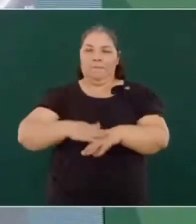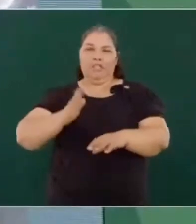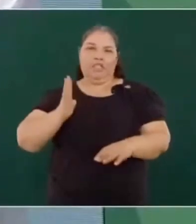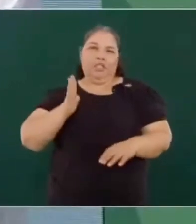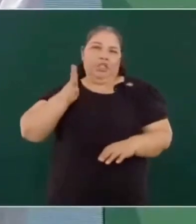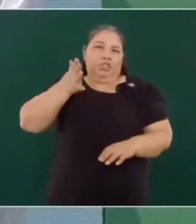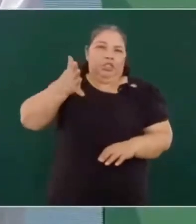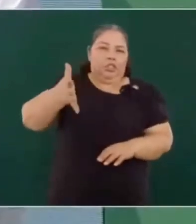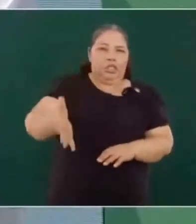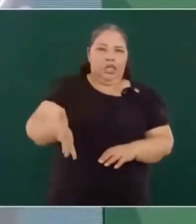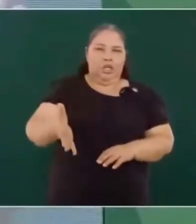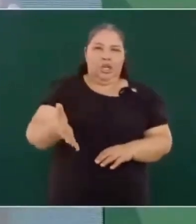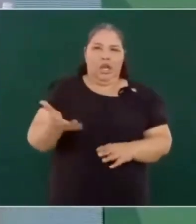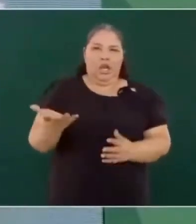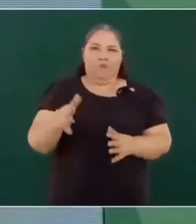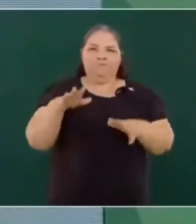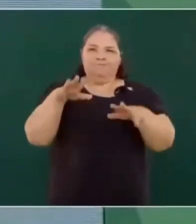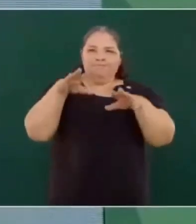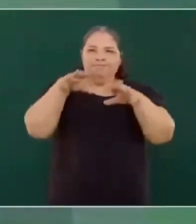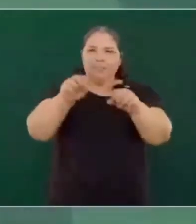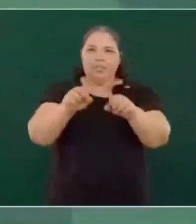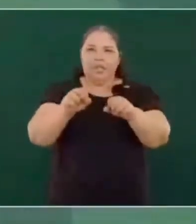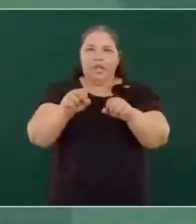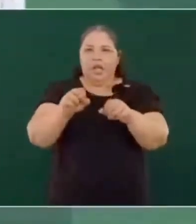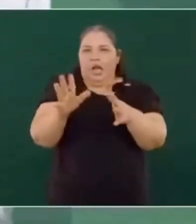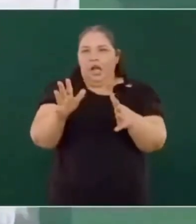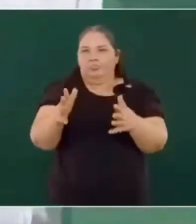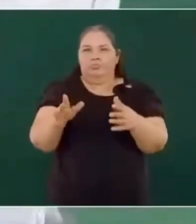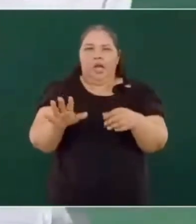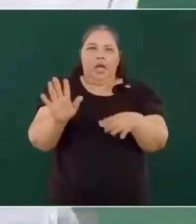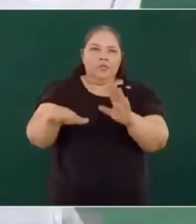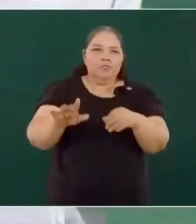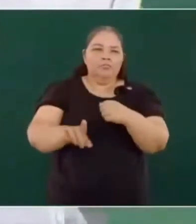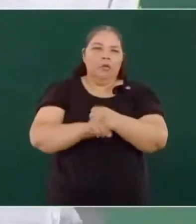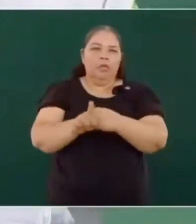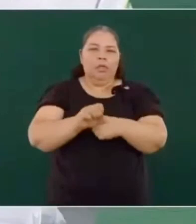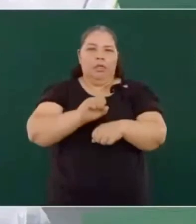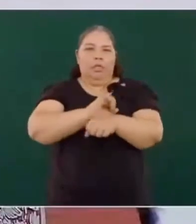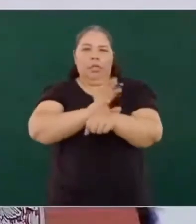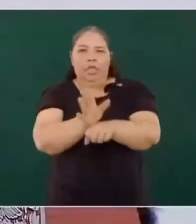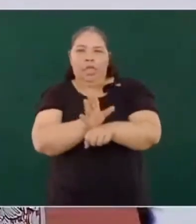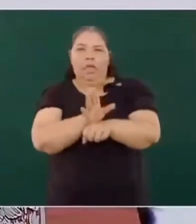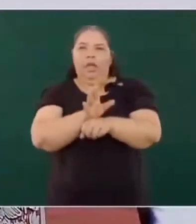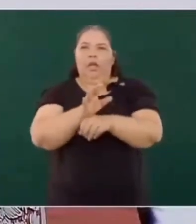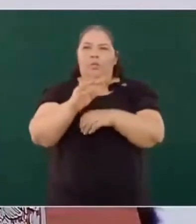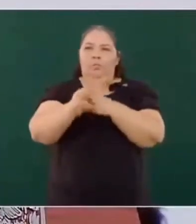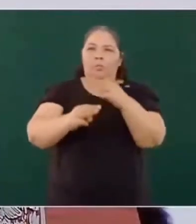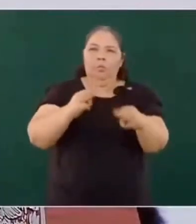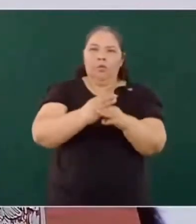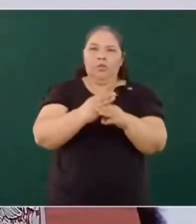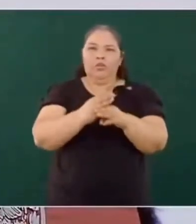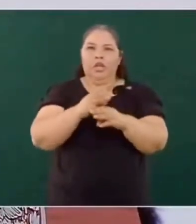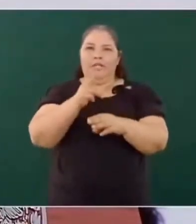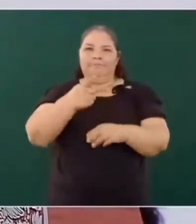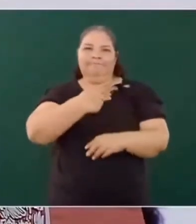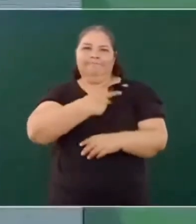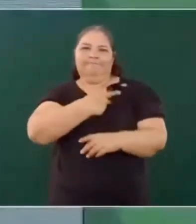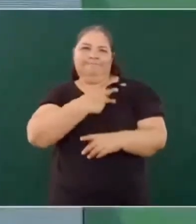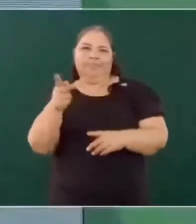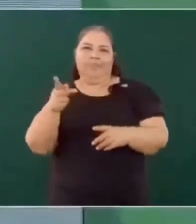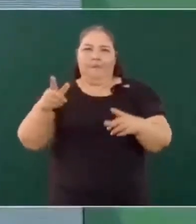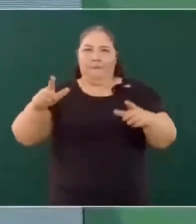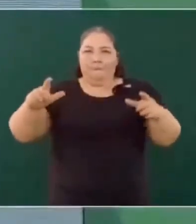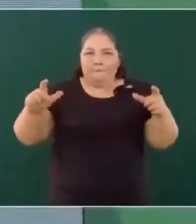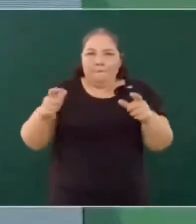hemos logrado, a pesar de la pandemia y de la crisis internacional, reducir la pobreza y